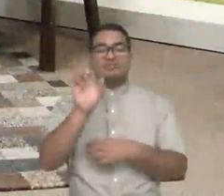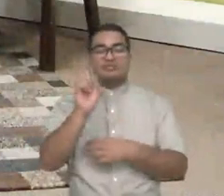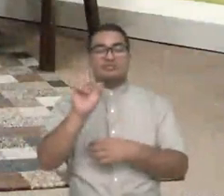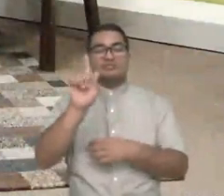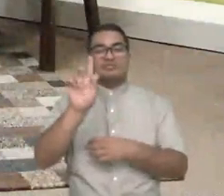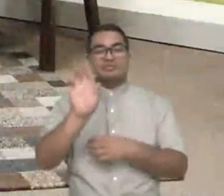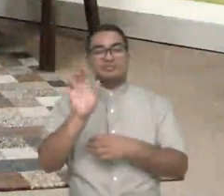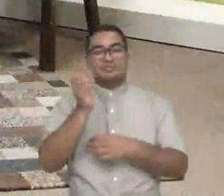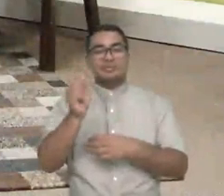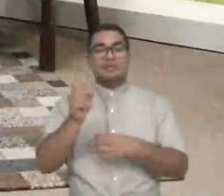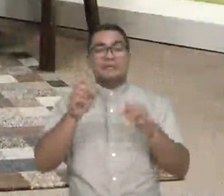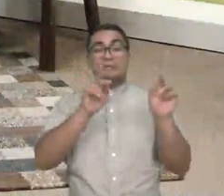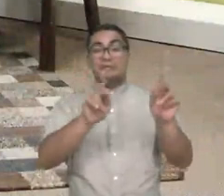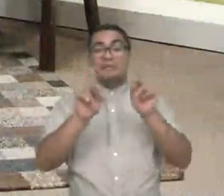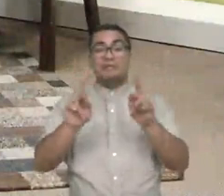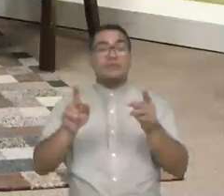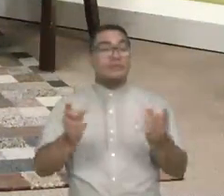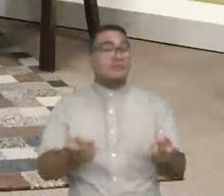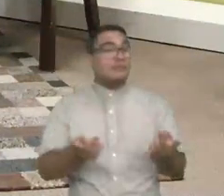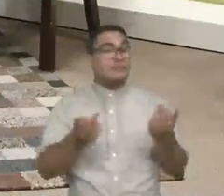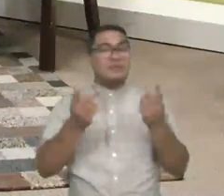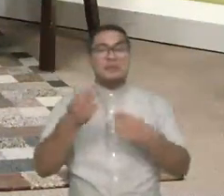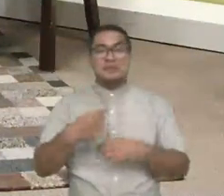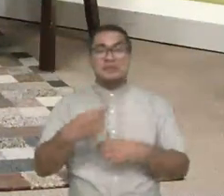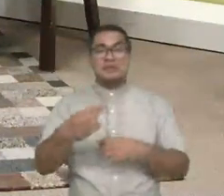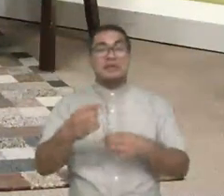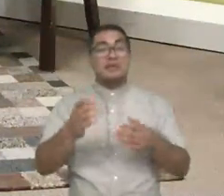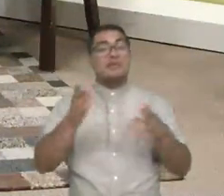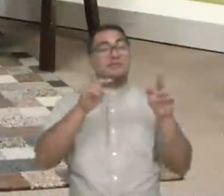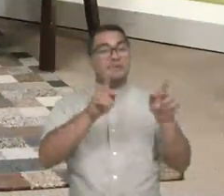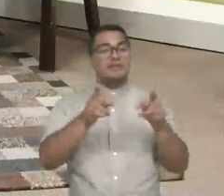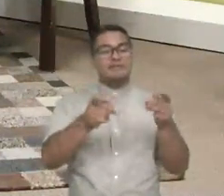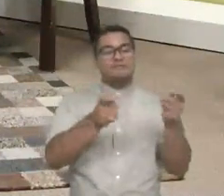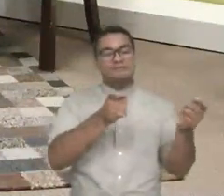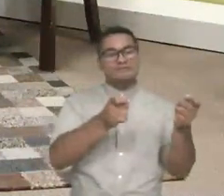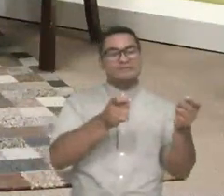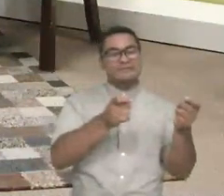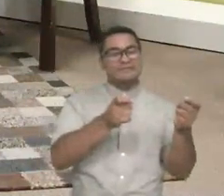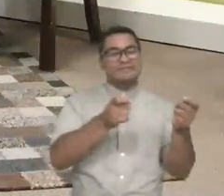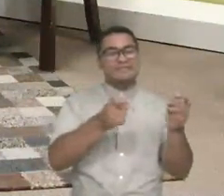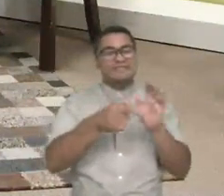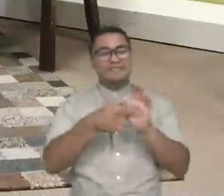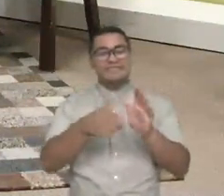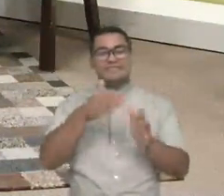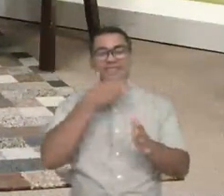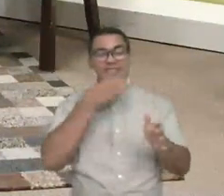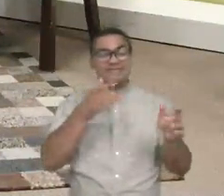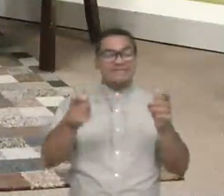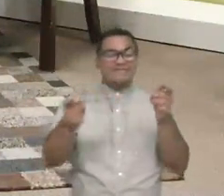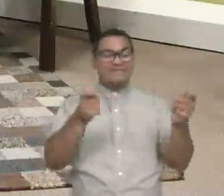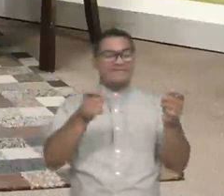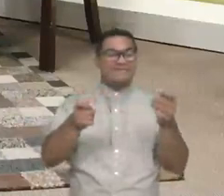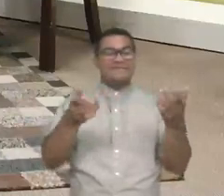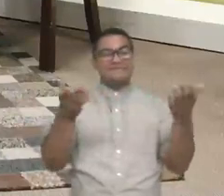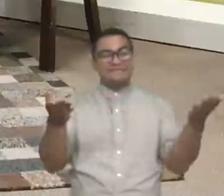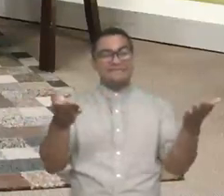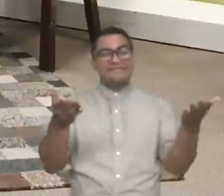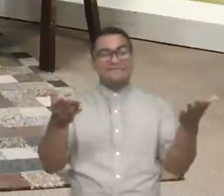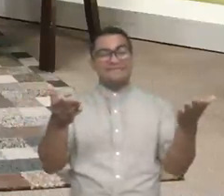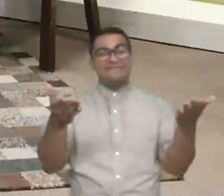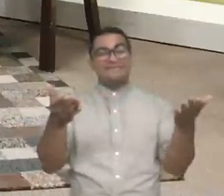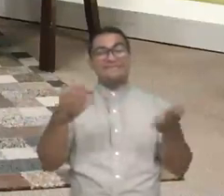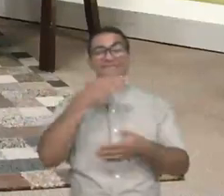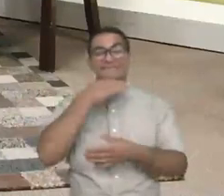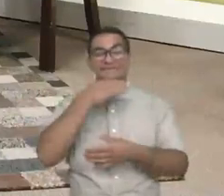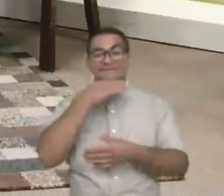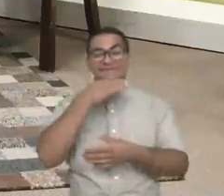Y generalmente a veces sabemos manejarlo y a veces no. Y cuando no podemos controlar el estrés es que es cuando comienzan